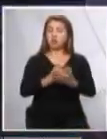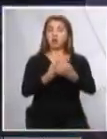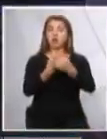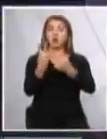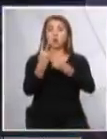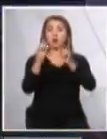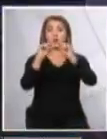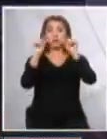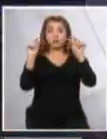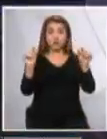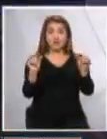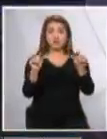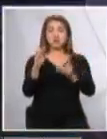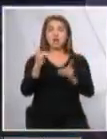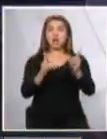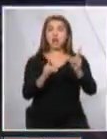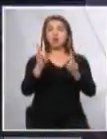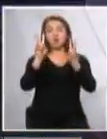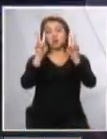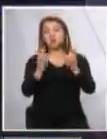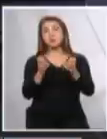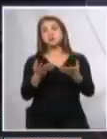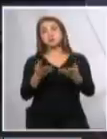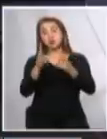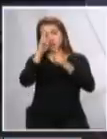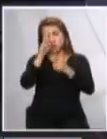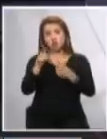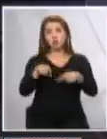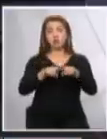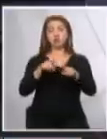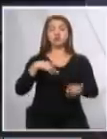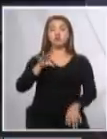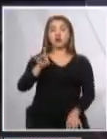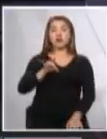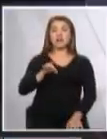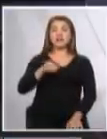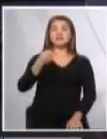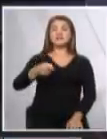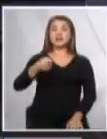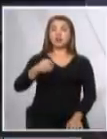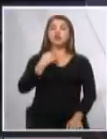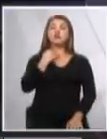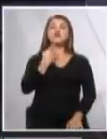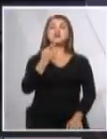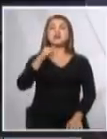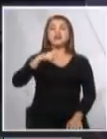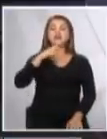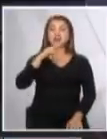frases merecerían algún tipo de mención honrosa. Me voy a quedar con la del senador Quintana, pero no tanto por